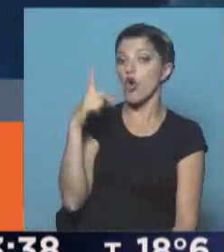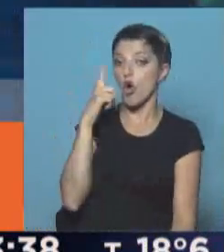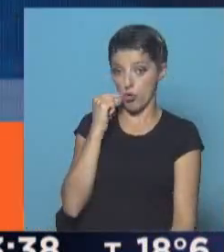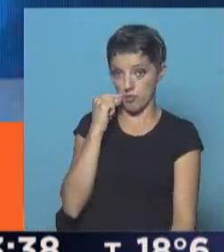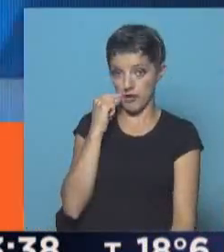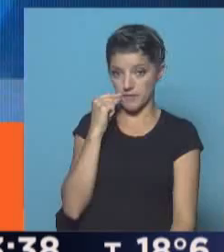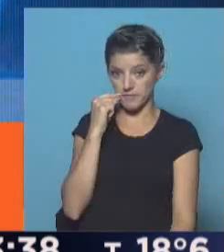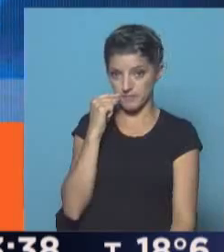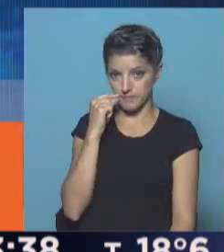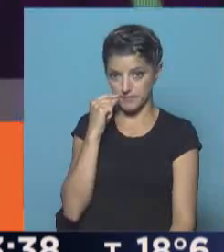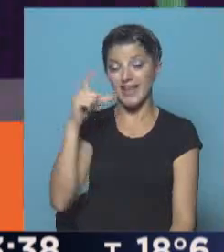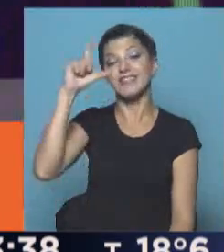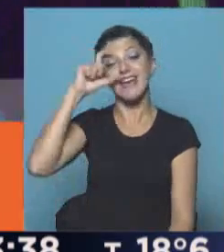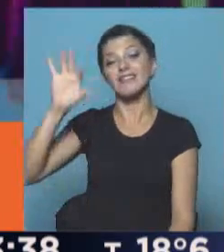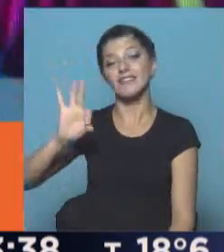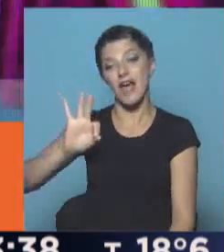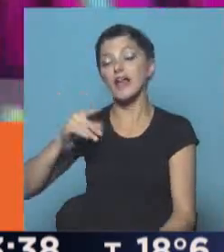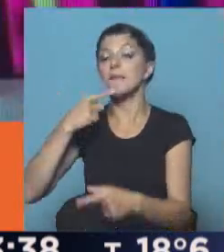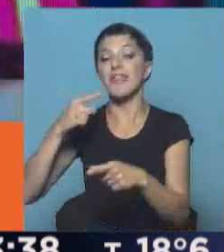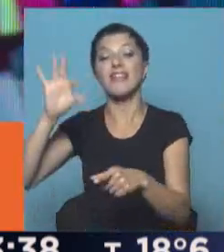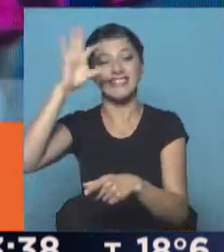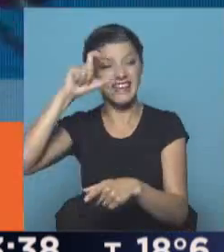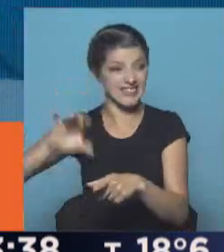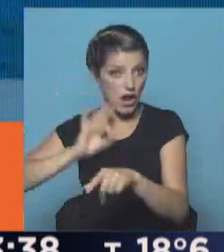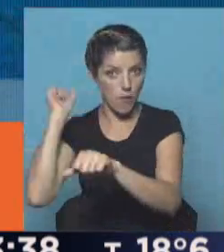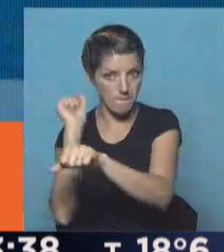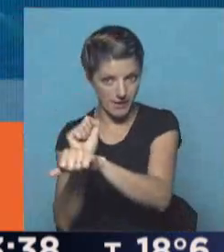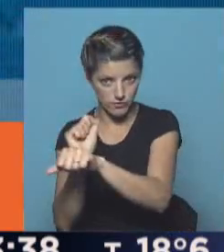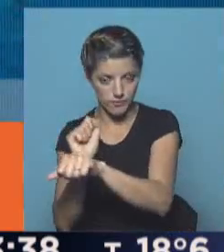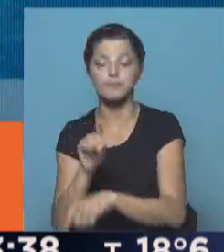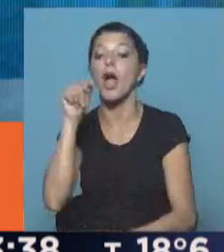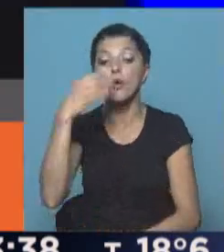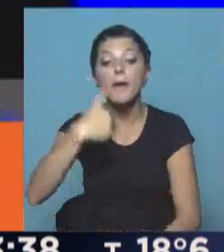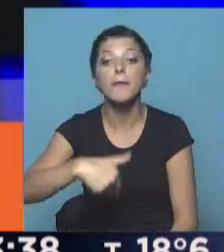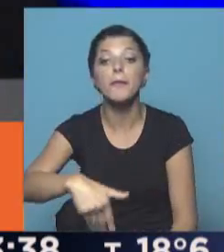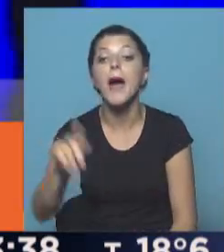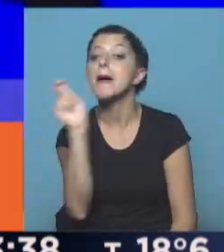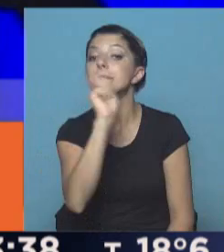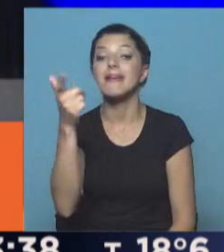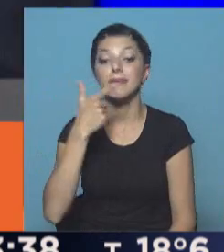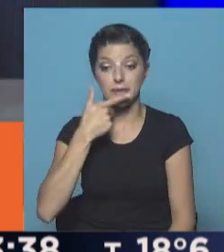años o un pedido de 10 años de prisión. En este caso, la convocatoria es para septiembre del